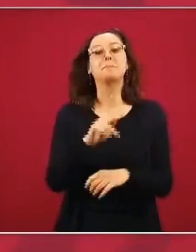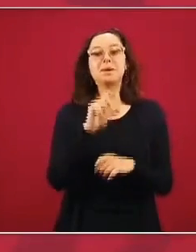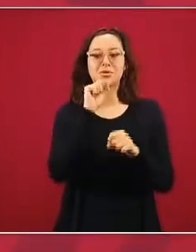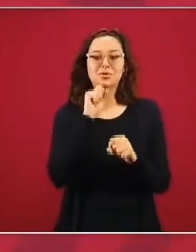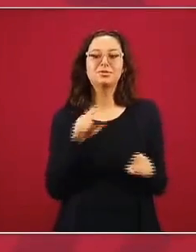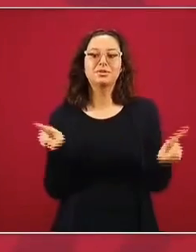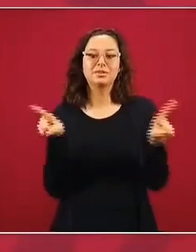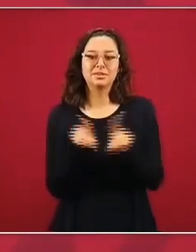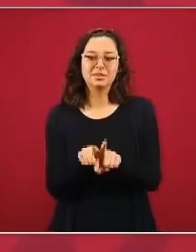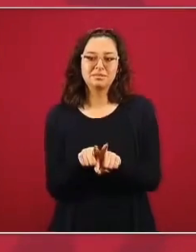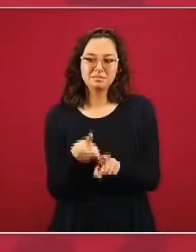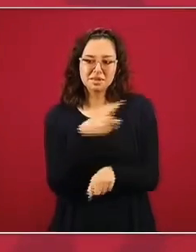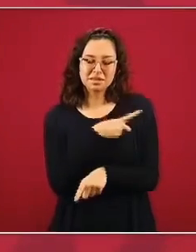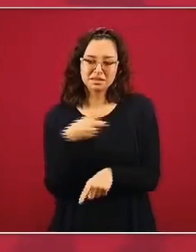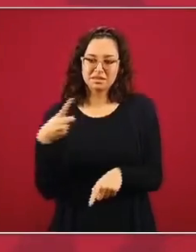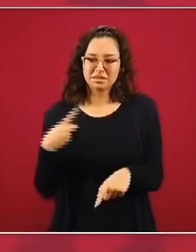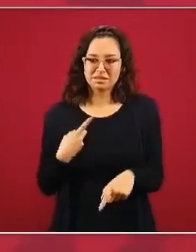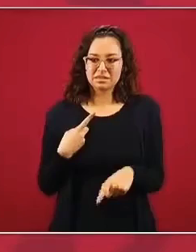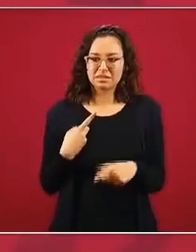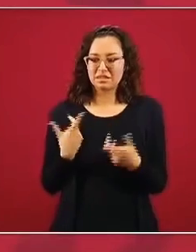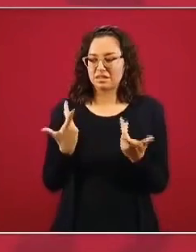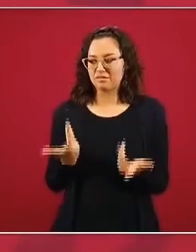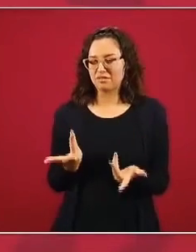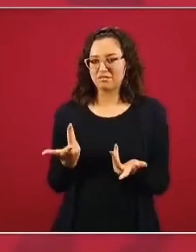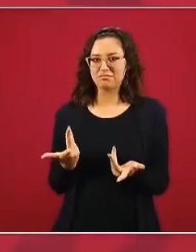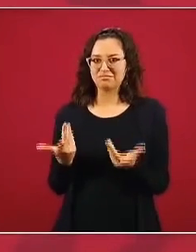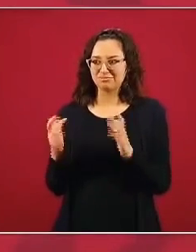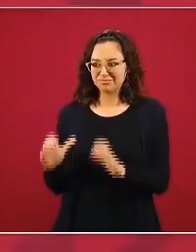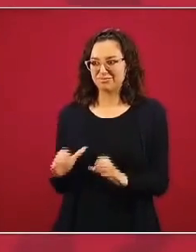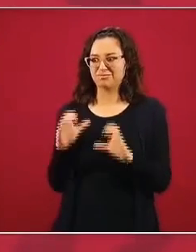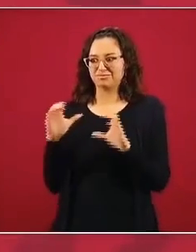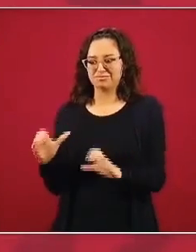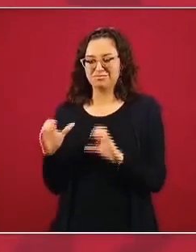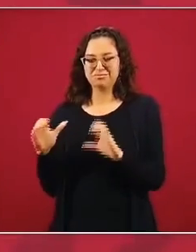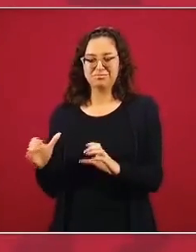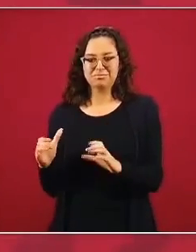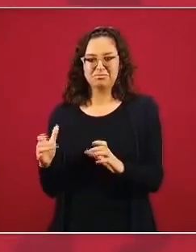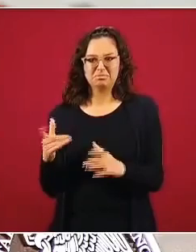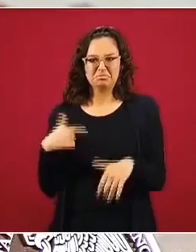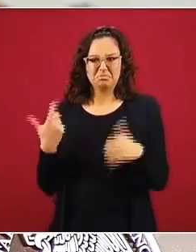no actuar con autoritarismo,